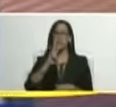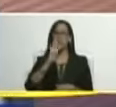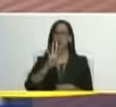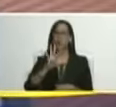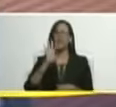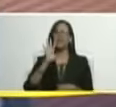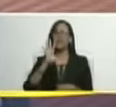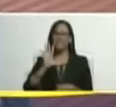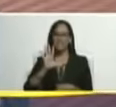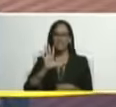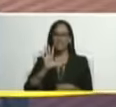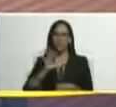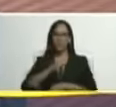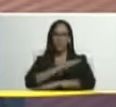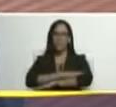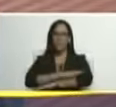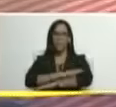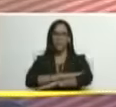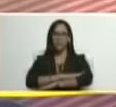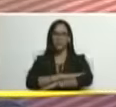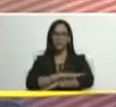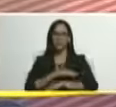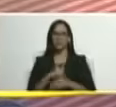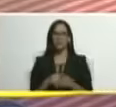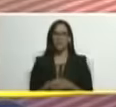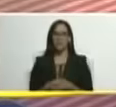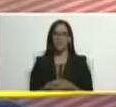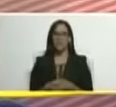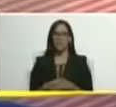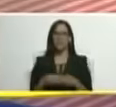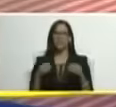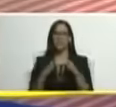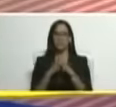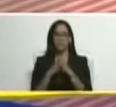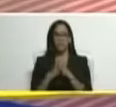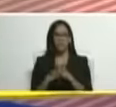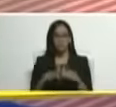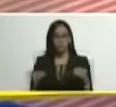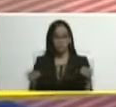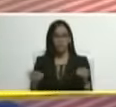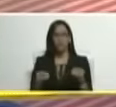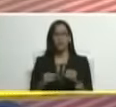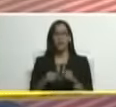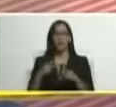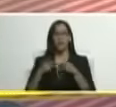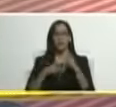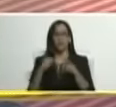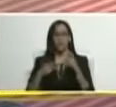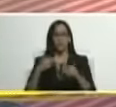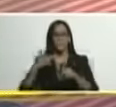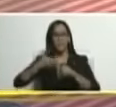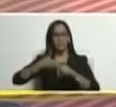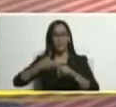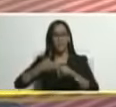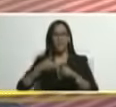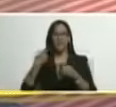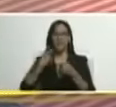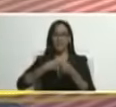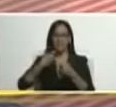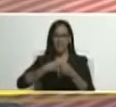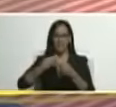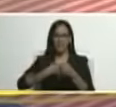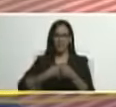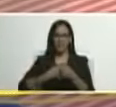245 puestos a lo largo y ancho de la producción petrolera, gasífera